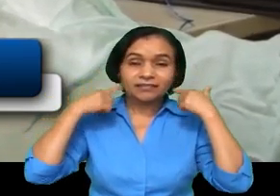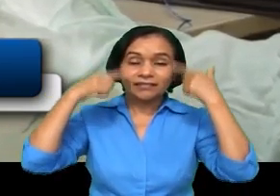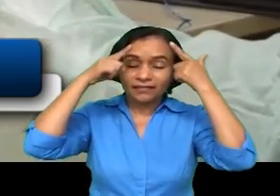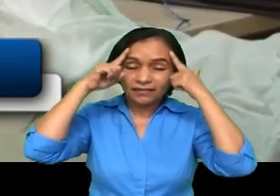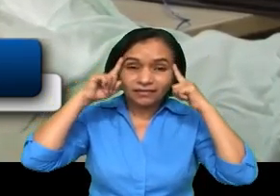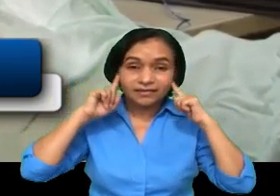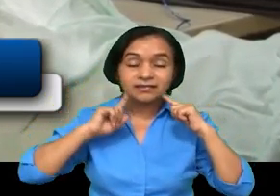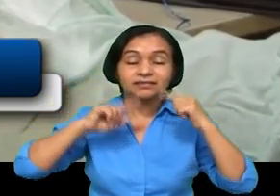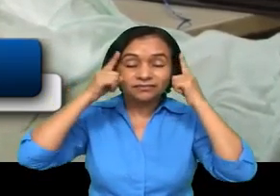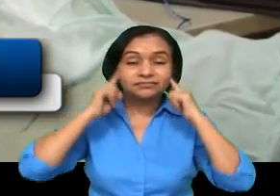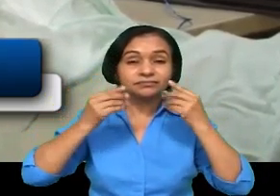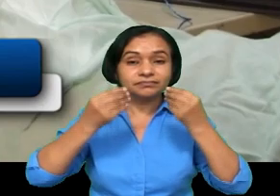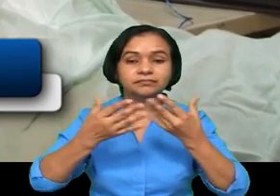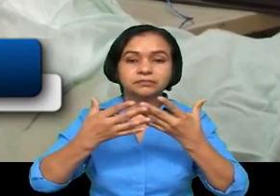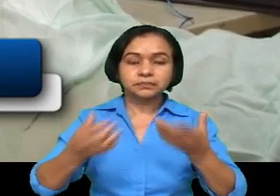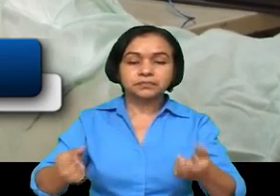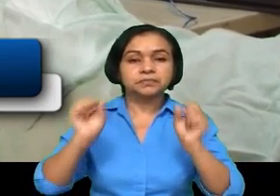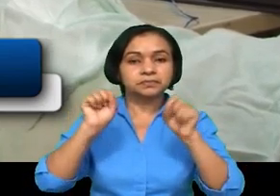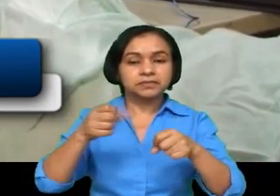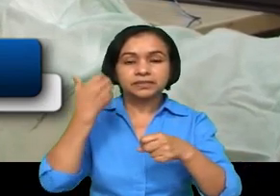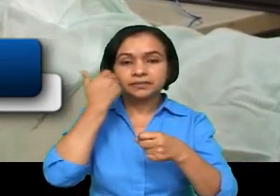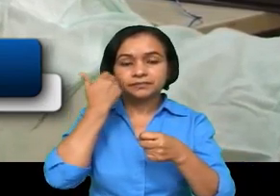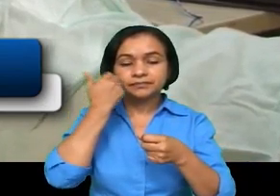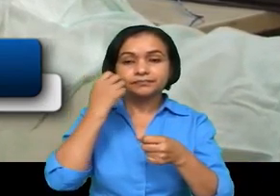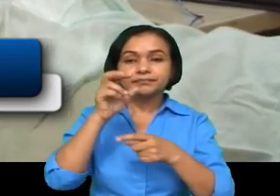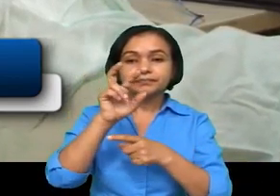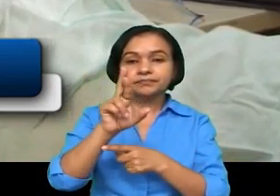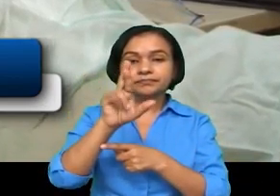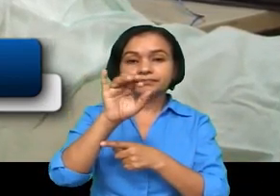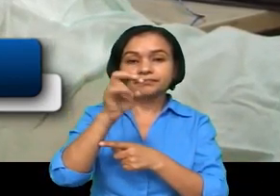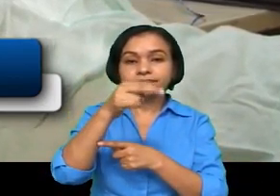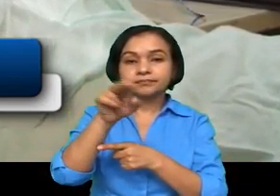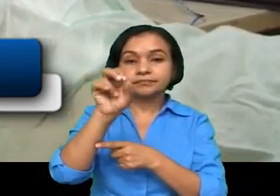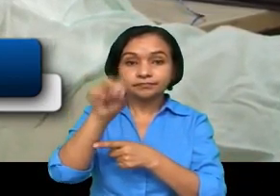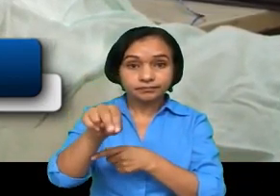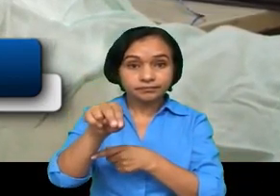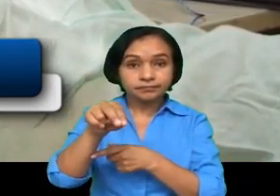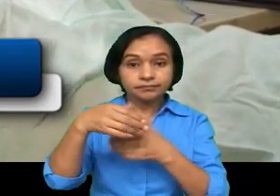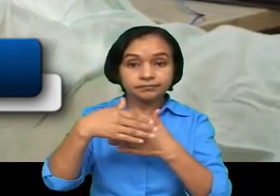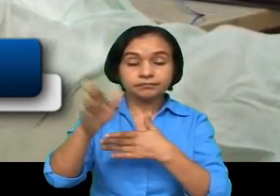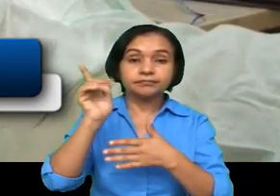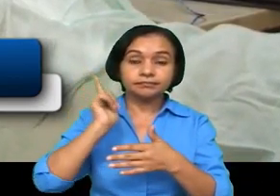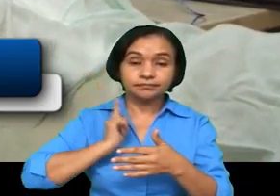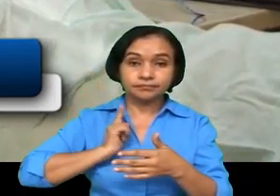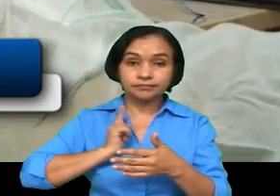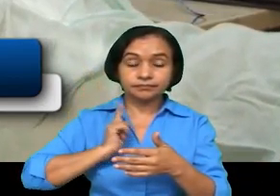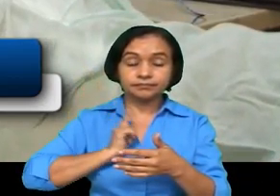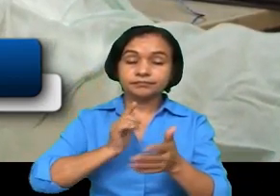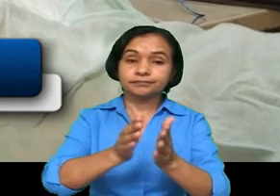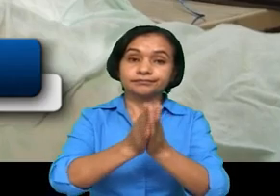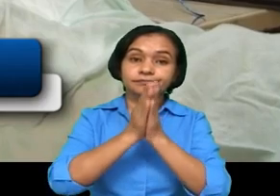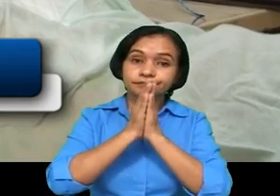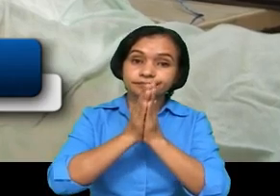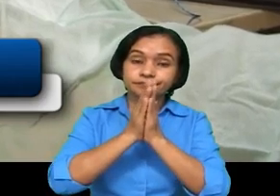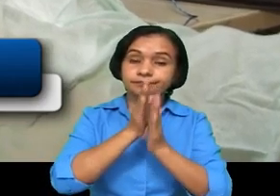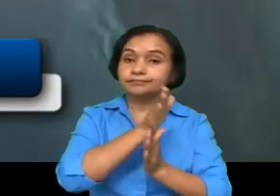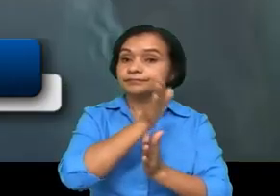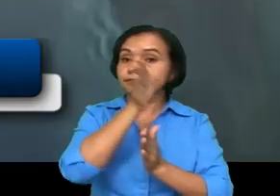también nos puede predisponer a las infecciones de vías urinarias. Cuando tengamos síntomas, por favor, hay que